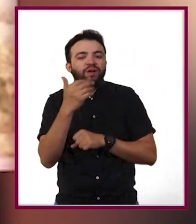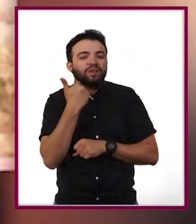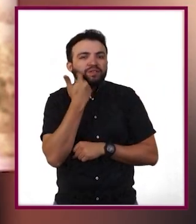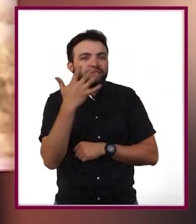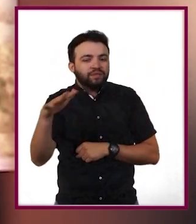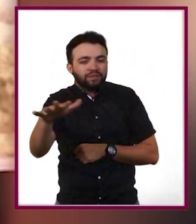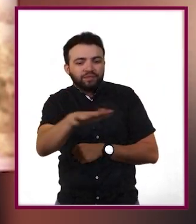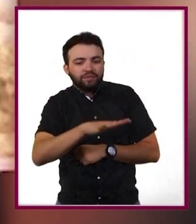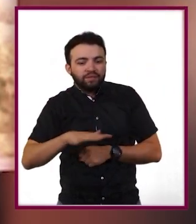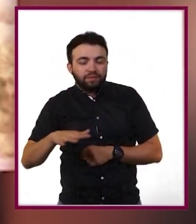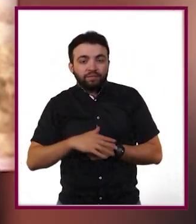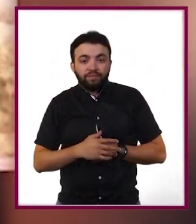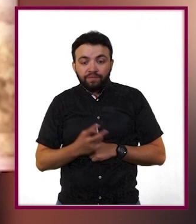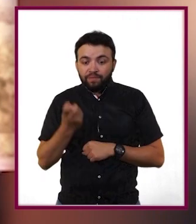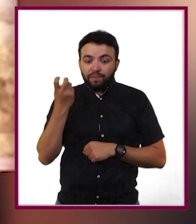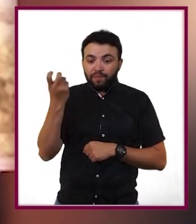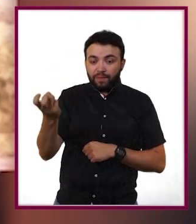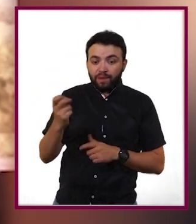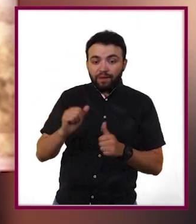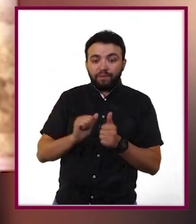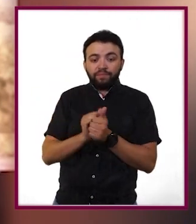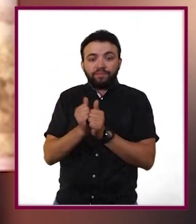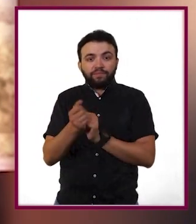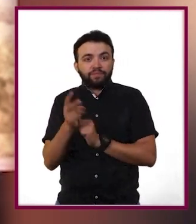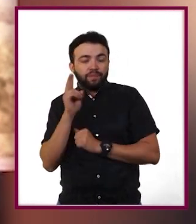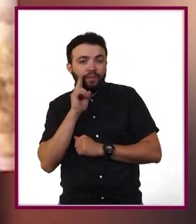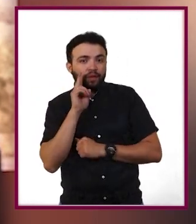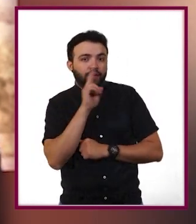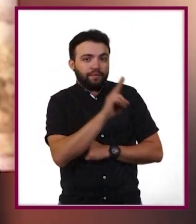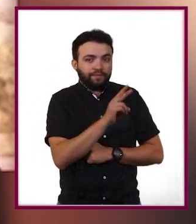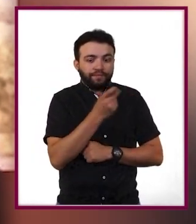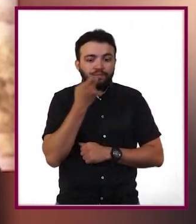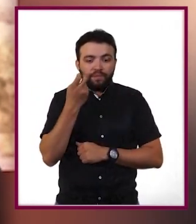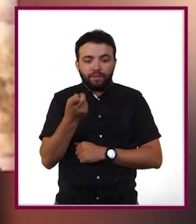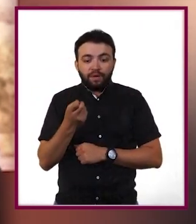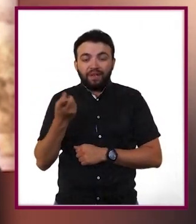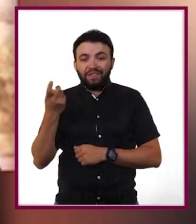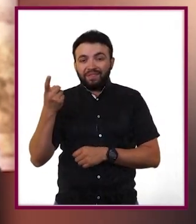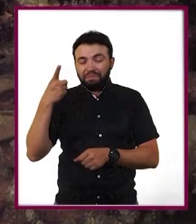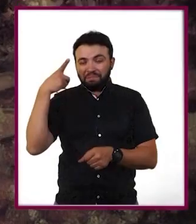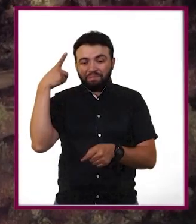de la paleta, de los colores que quería usar y de qué quería incluir en